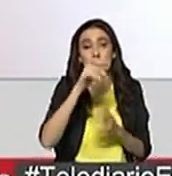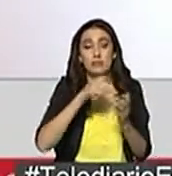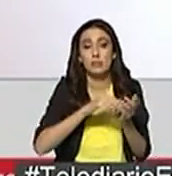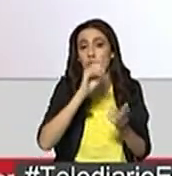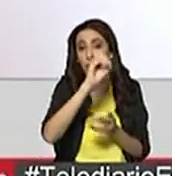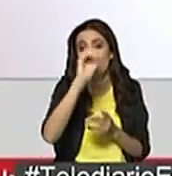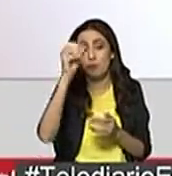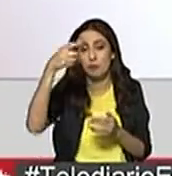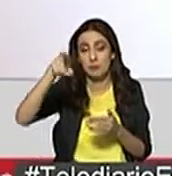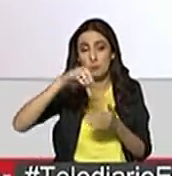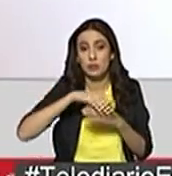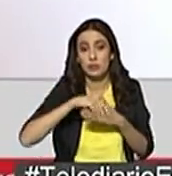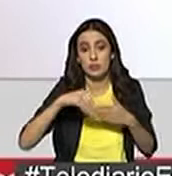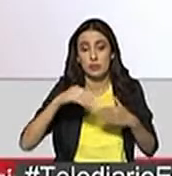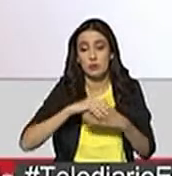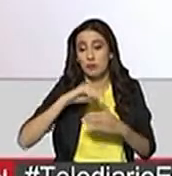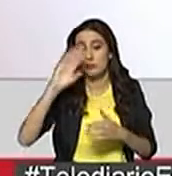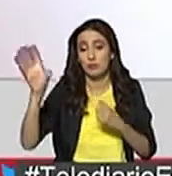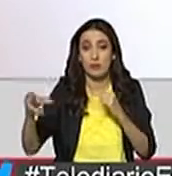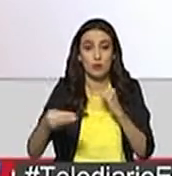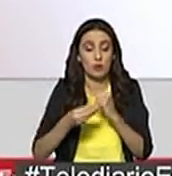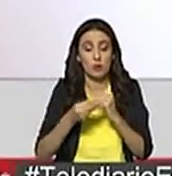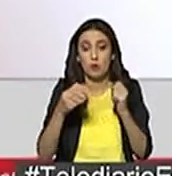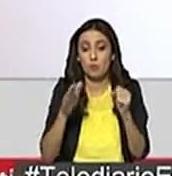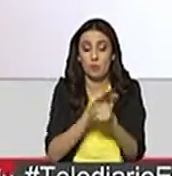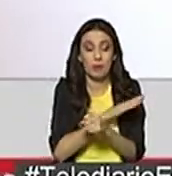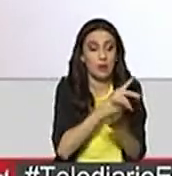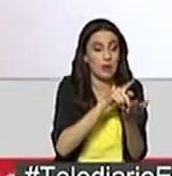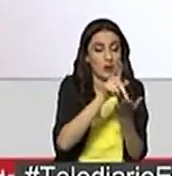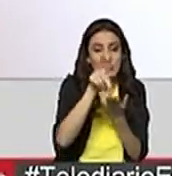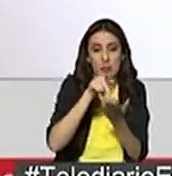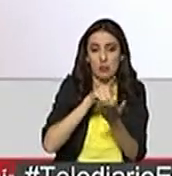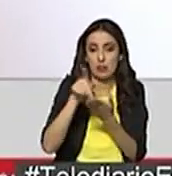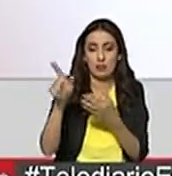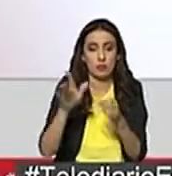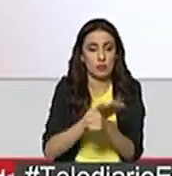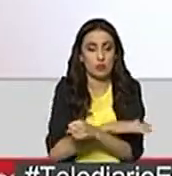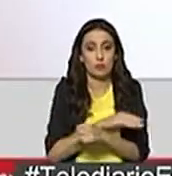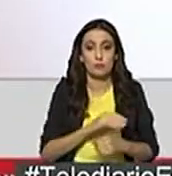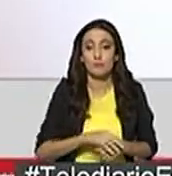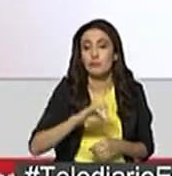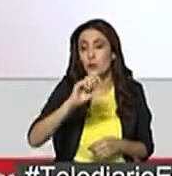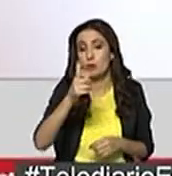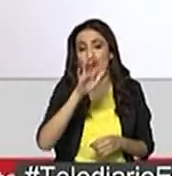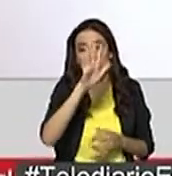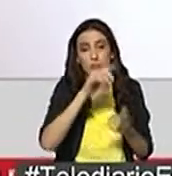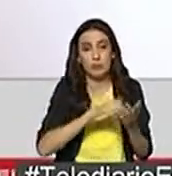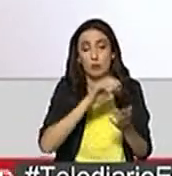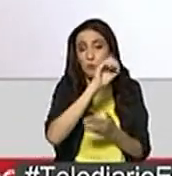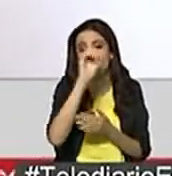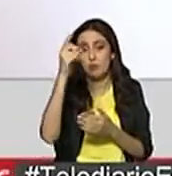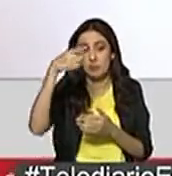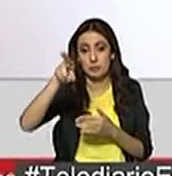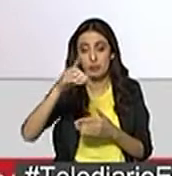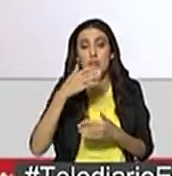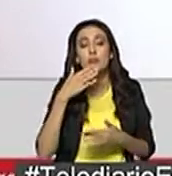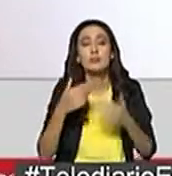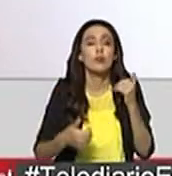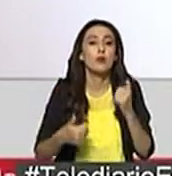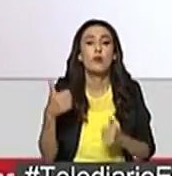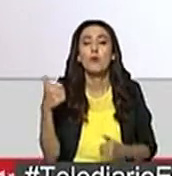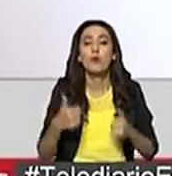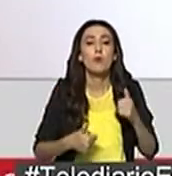5,000 millones de dólares para cubrir su hueco y necesita otros 5,000 millones para